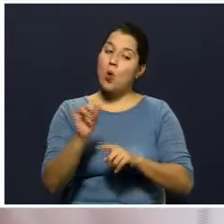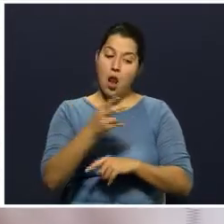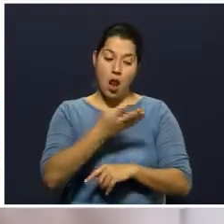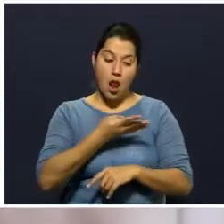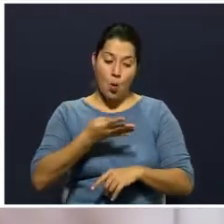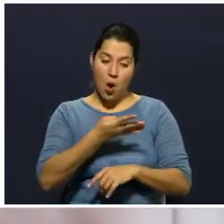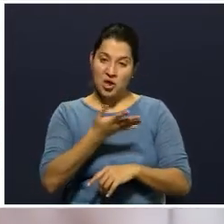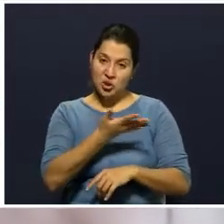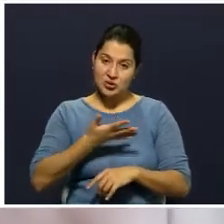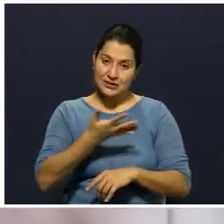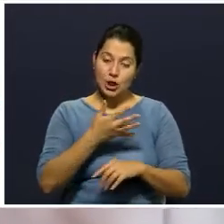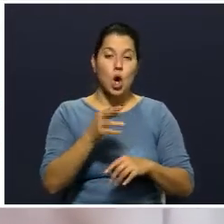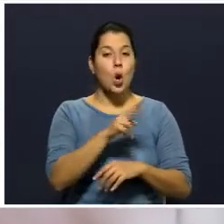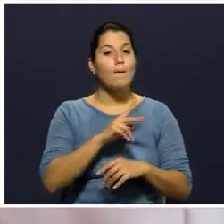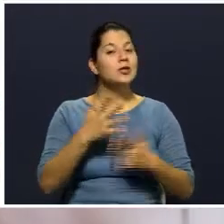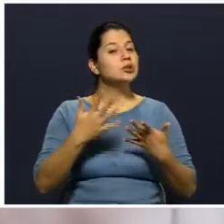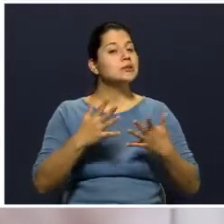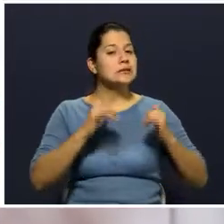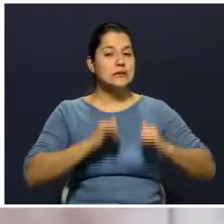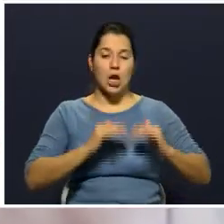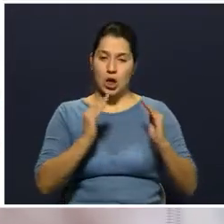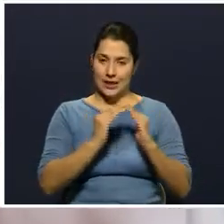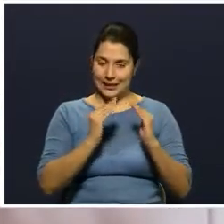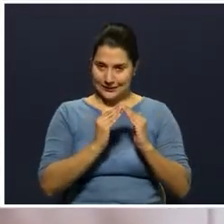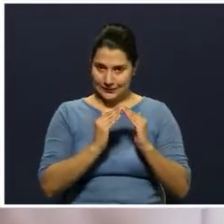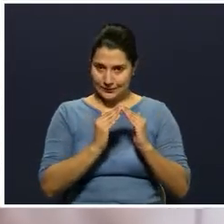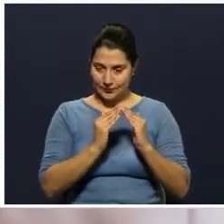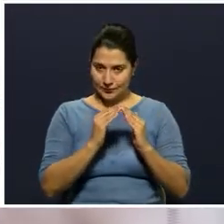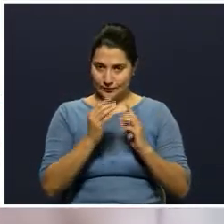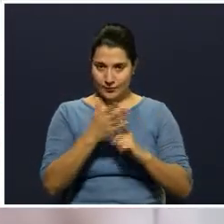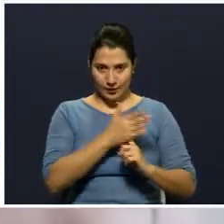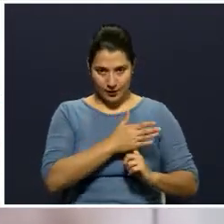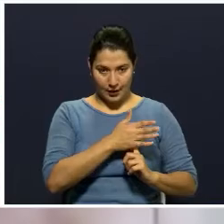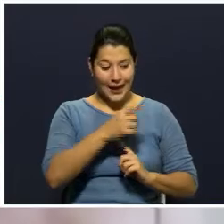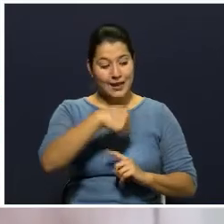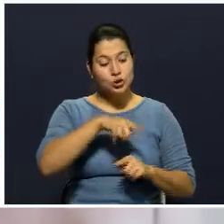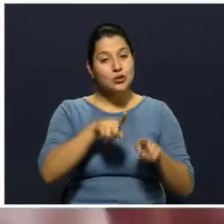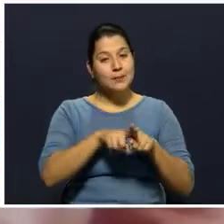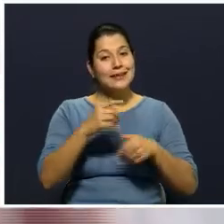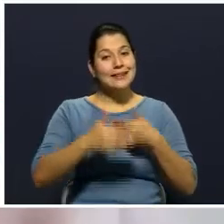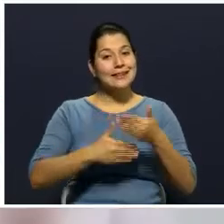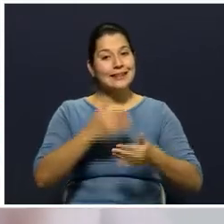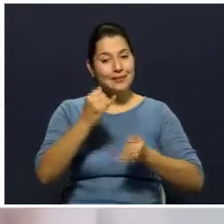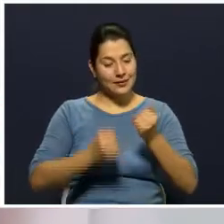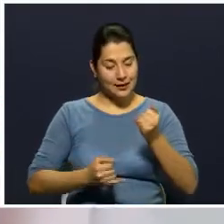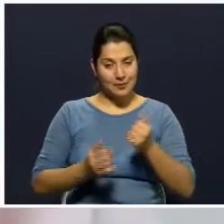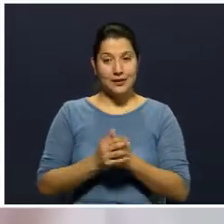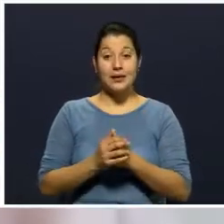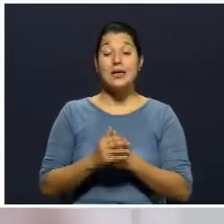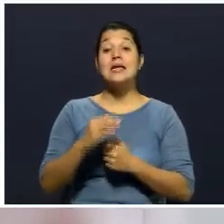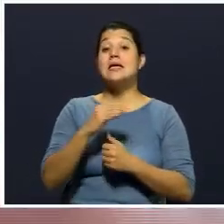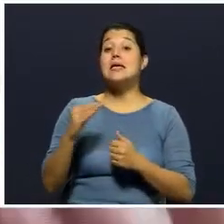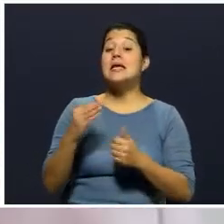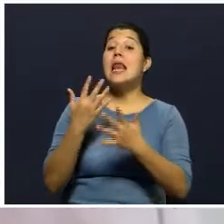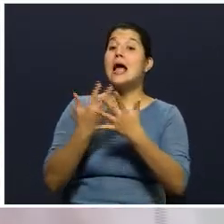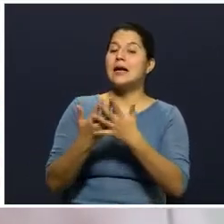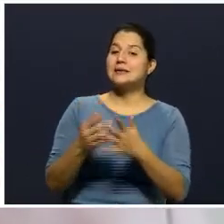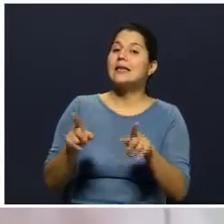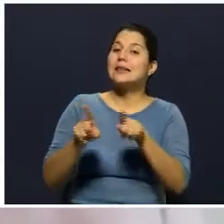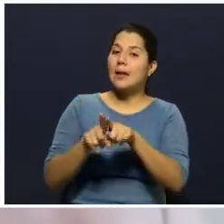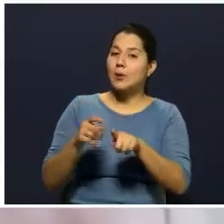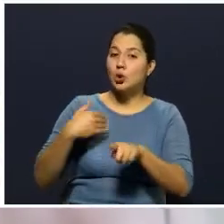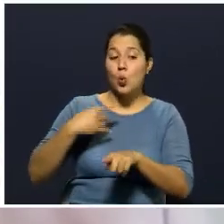compañeros terminaron su cuarentena en sus casas de habitación, entonces también están terminando ese proceso. Y el centro como un todo también